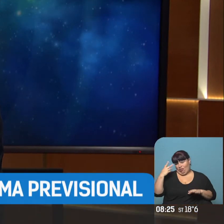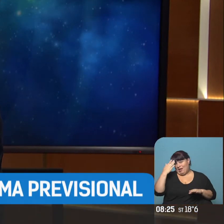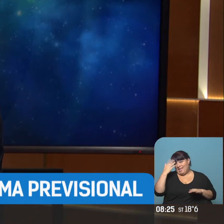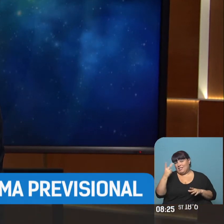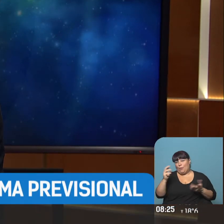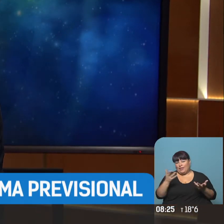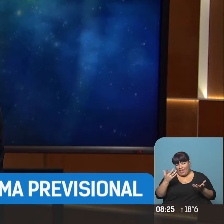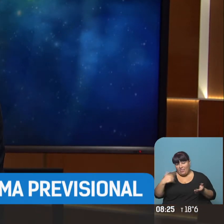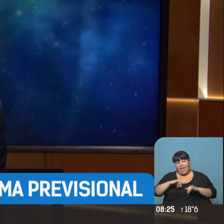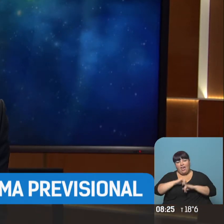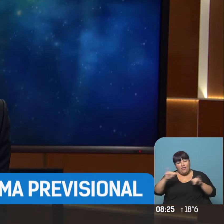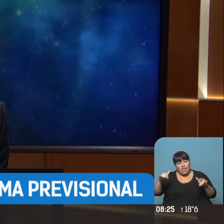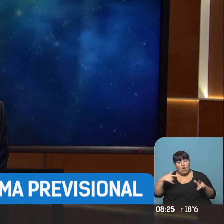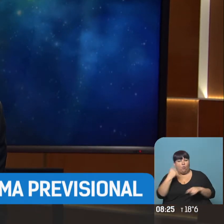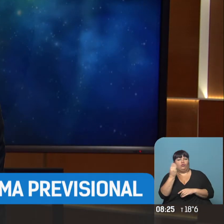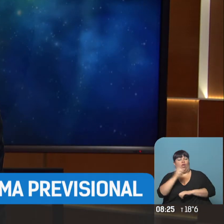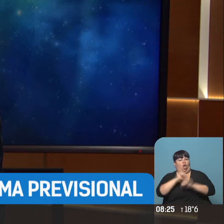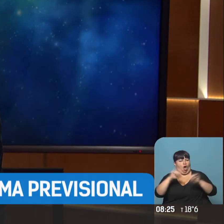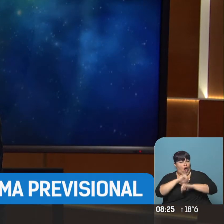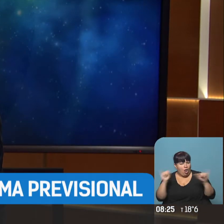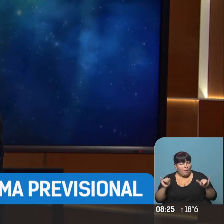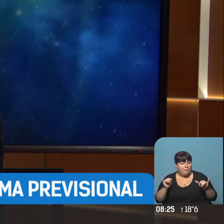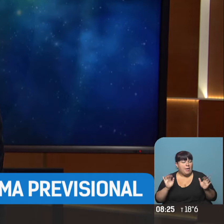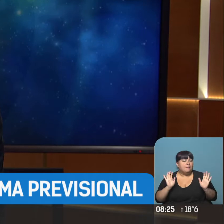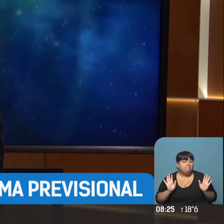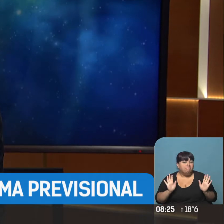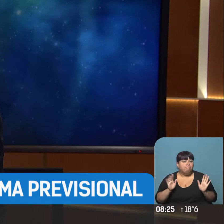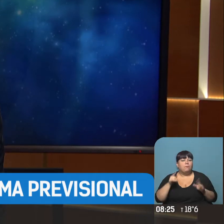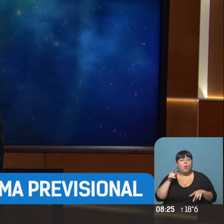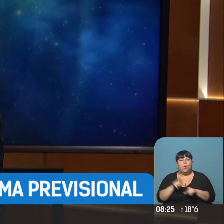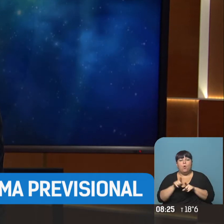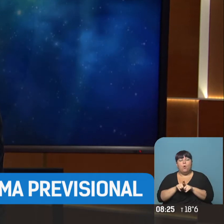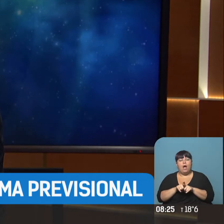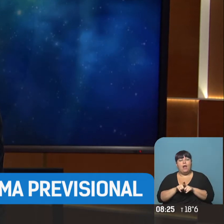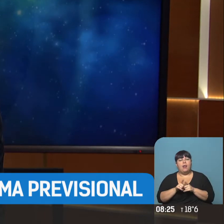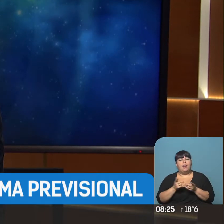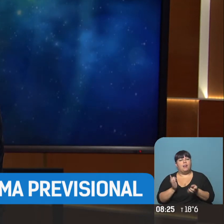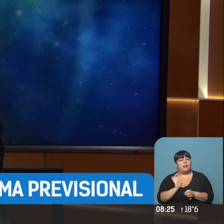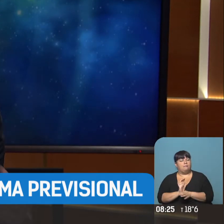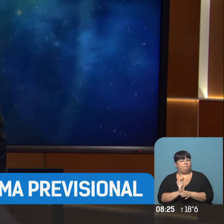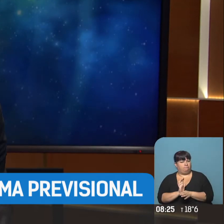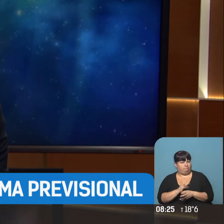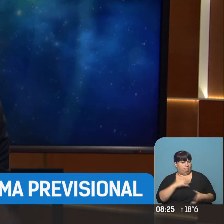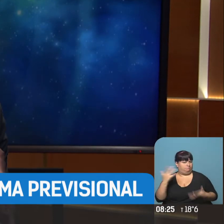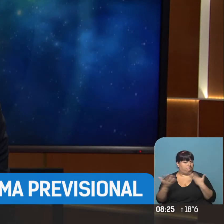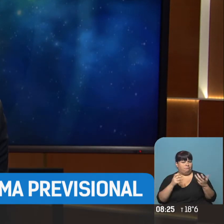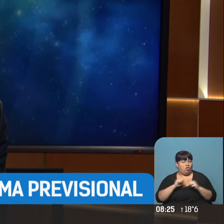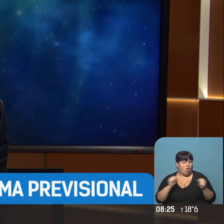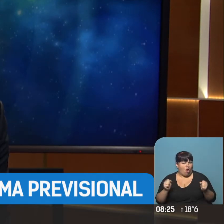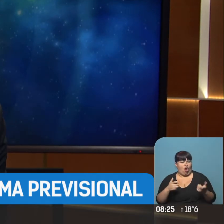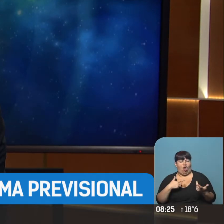20 días, cuando se anunció un sábado. Así que ha sido una cosa muy vertiginosa,